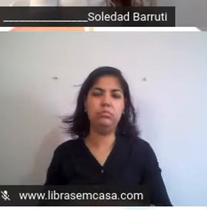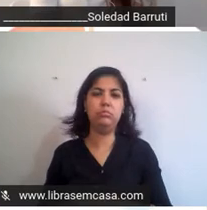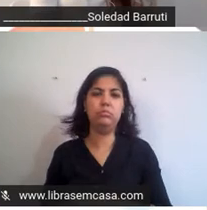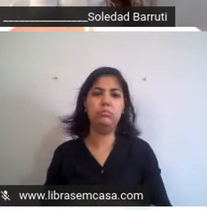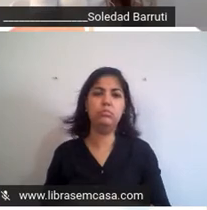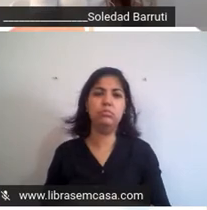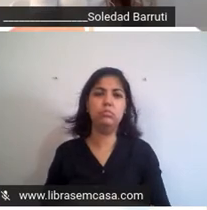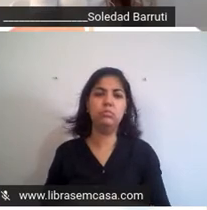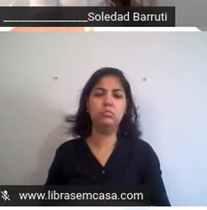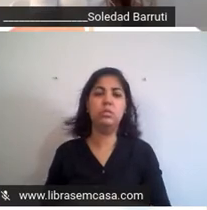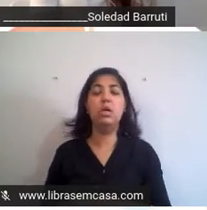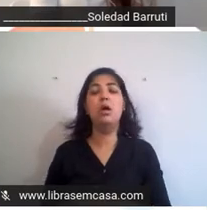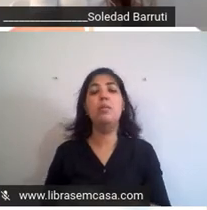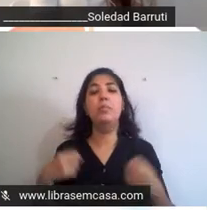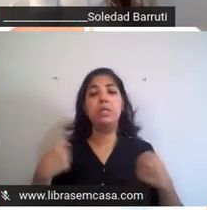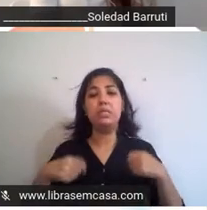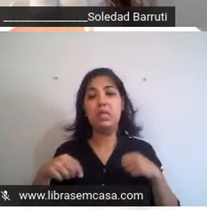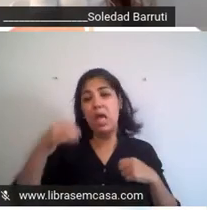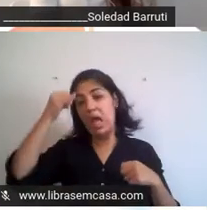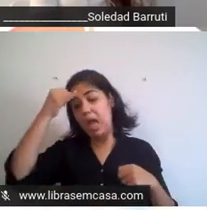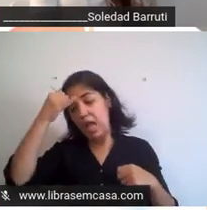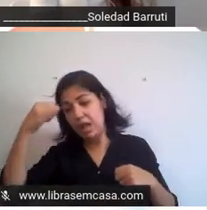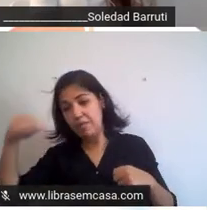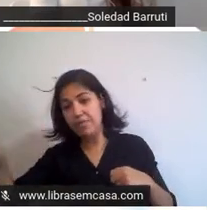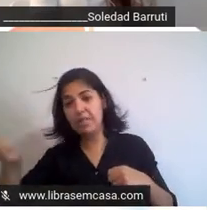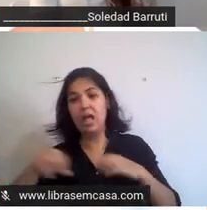para a gente evite esse tipo de situação e que para as empresas